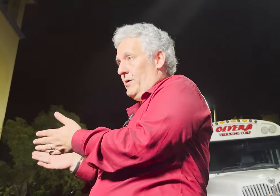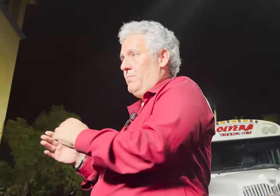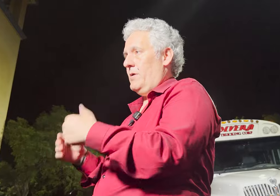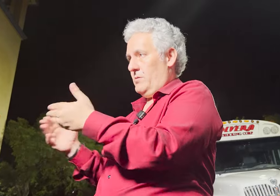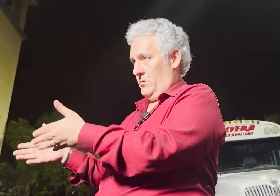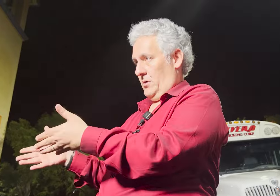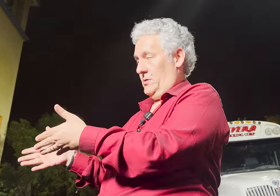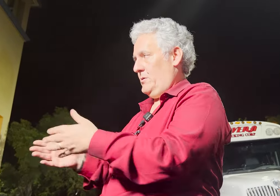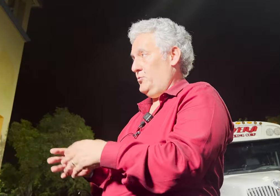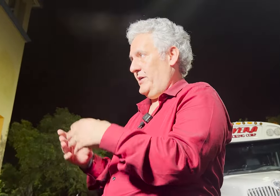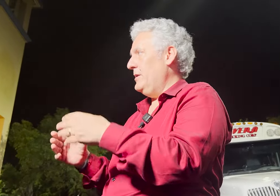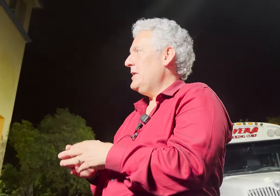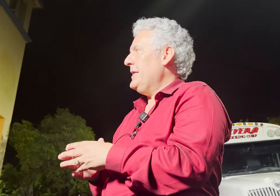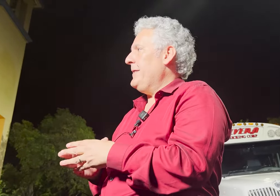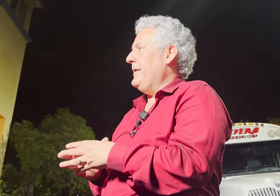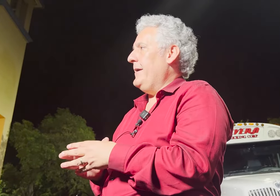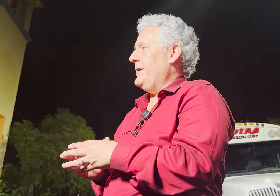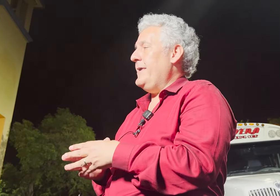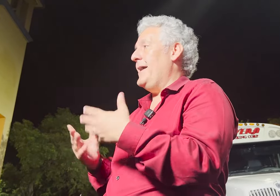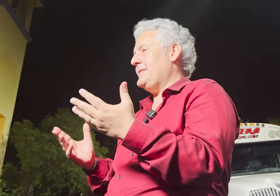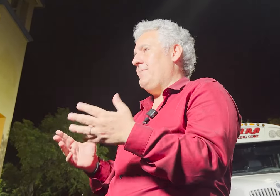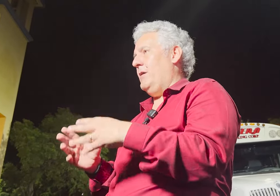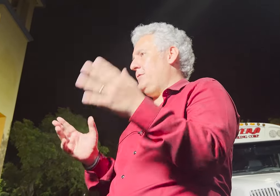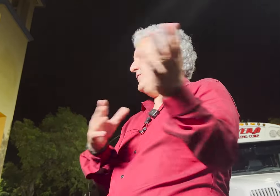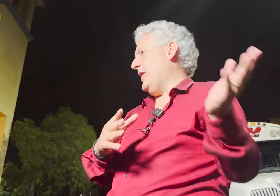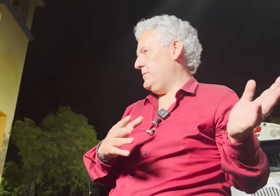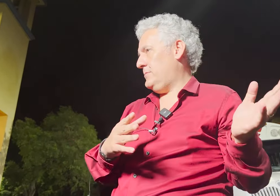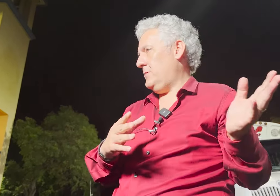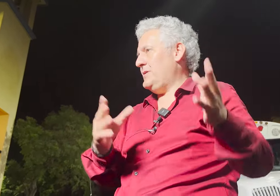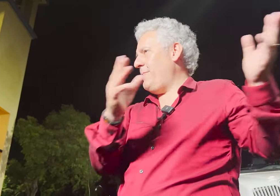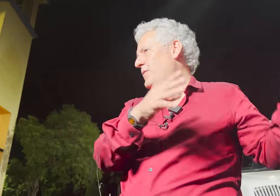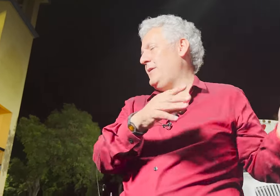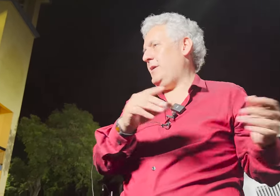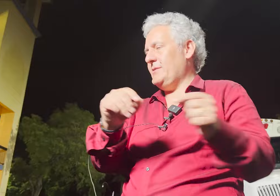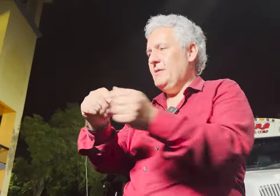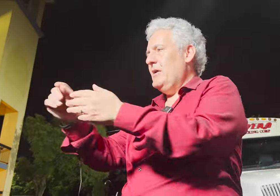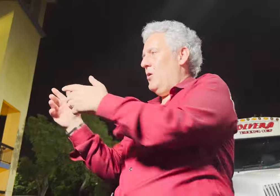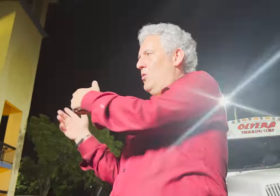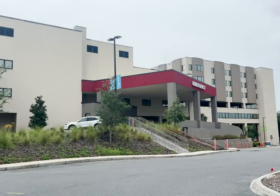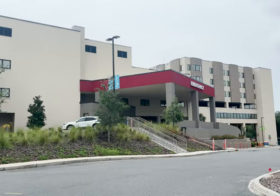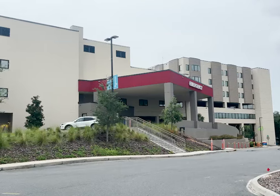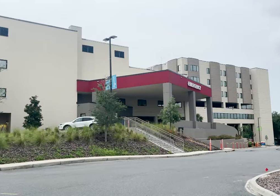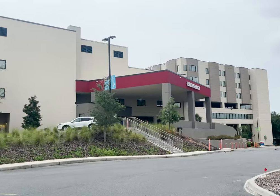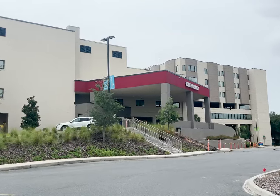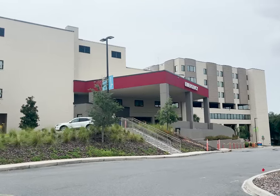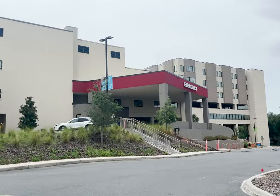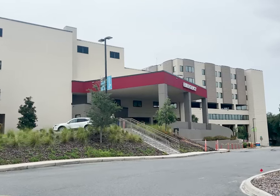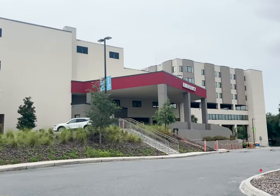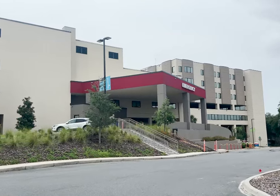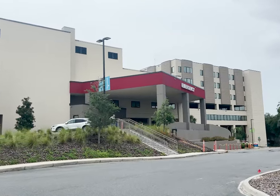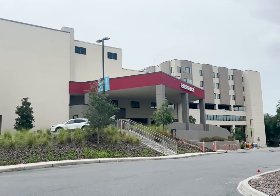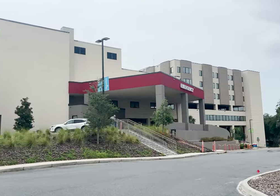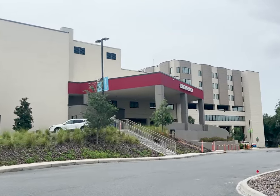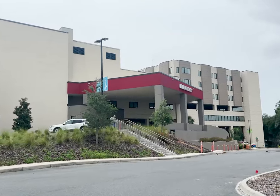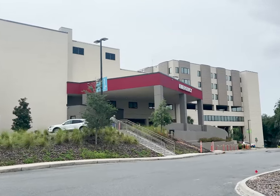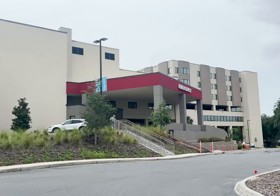funcionarios del Consulado de México en Orlando se trasladaron hacia Ocala para asistir a las víctimas de la tragedia registran 16